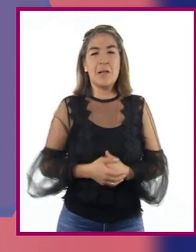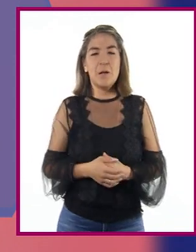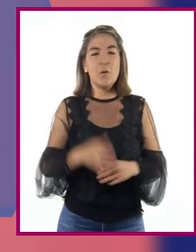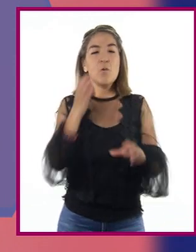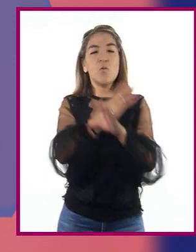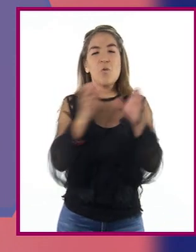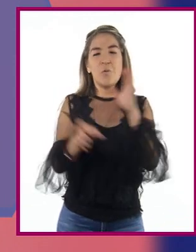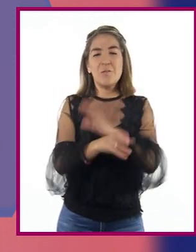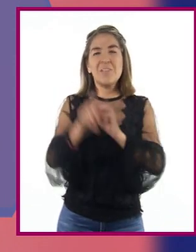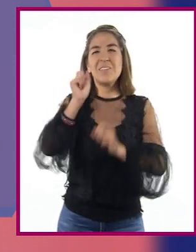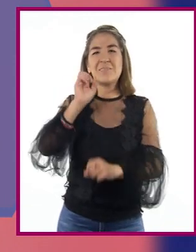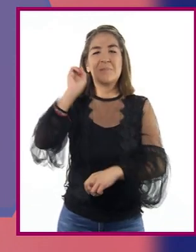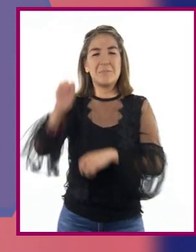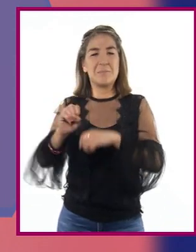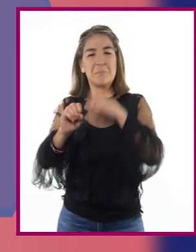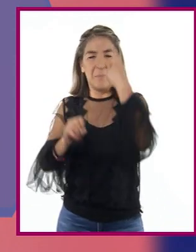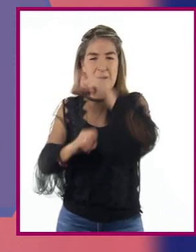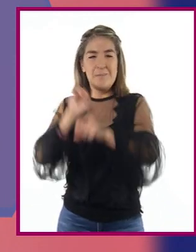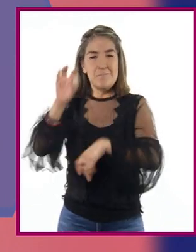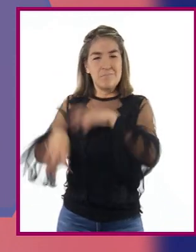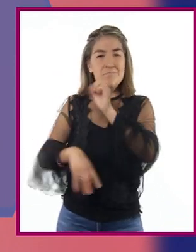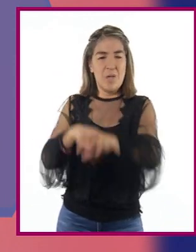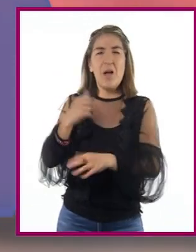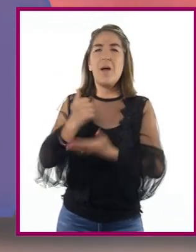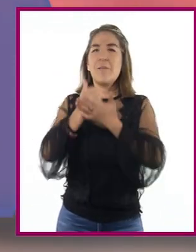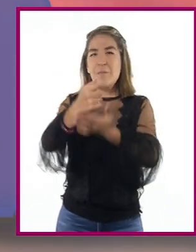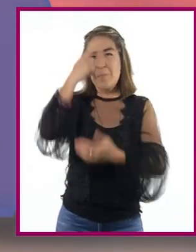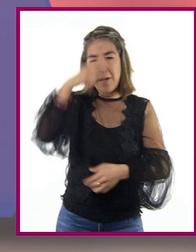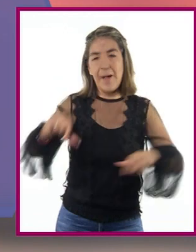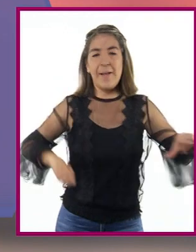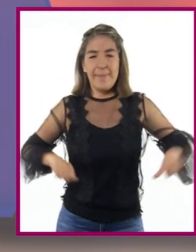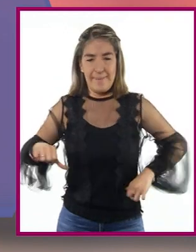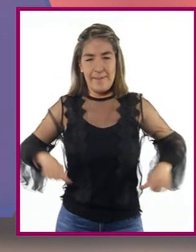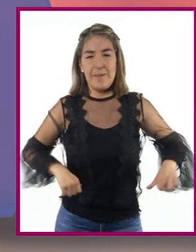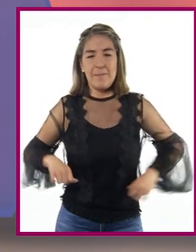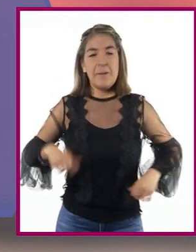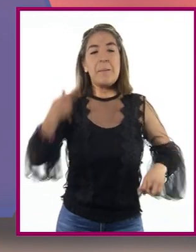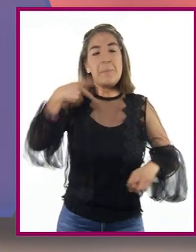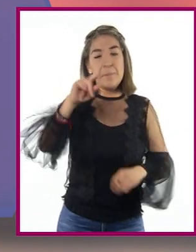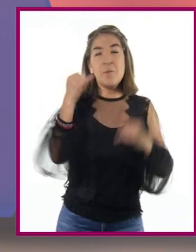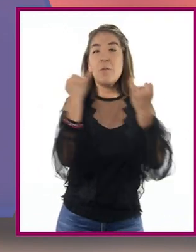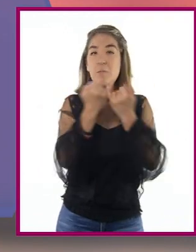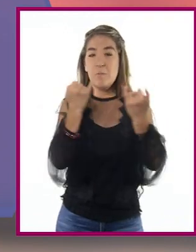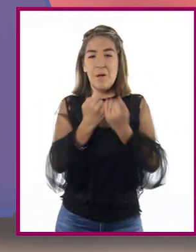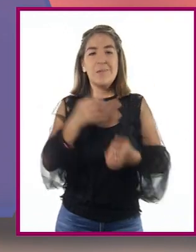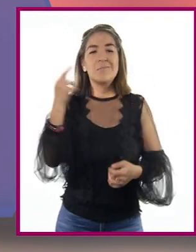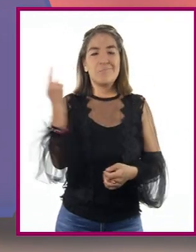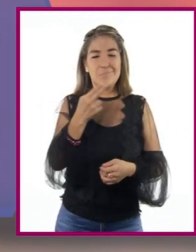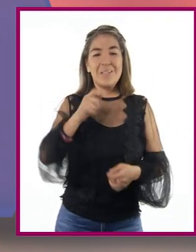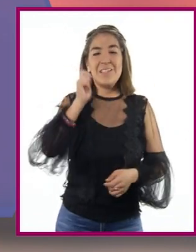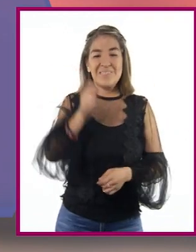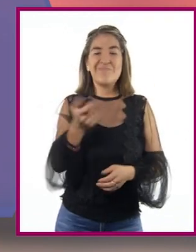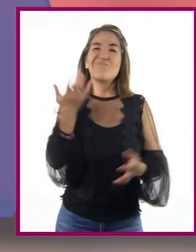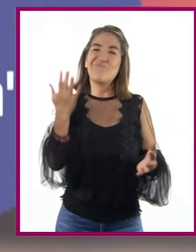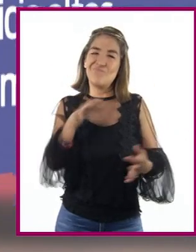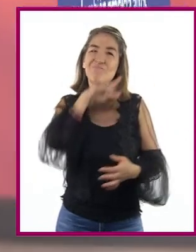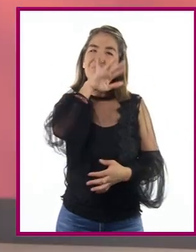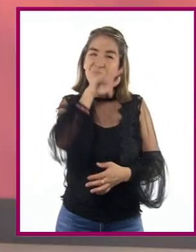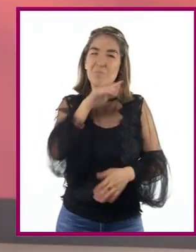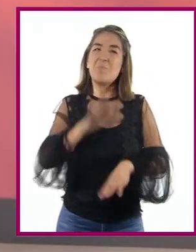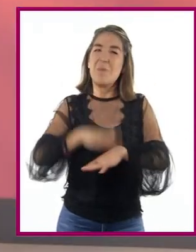a la comodidad en ciertas actividades, pero también propicia altos niveles de